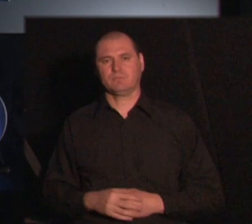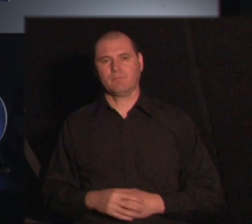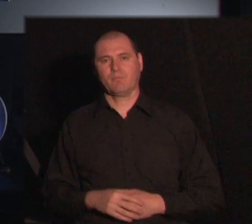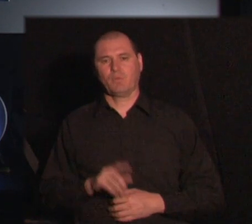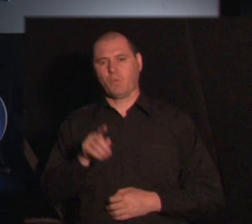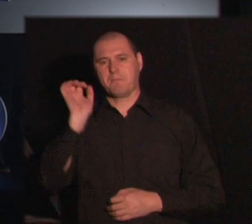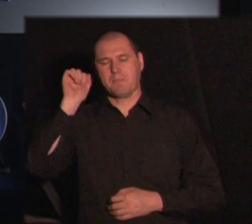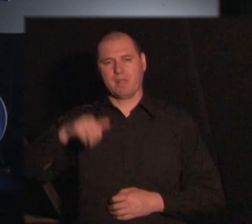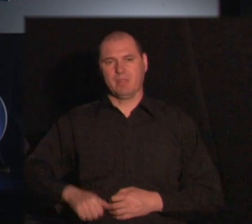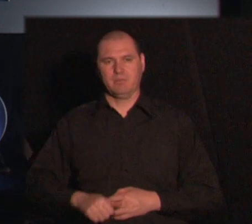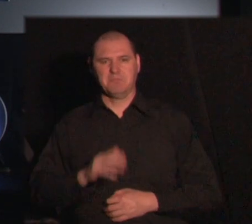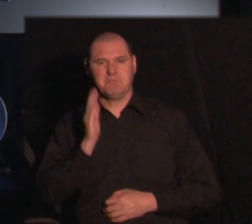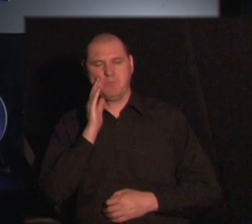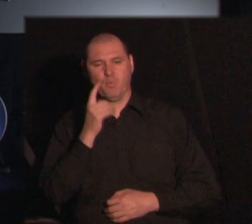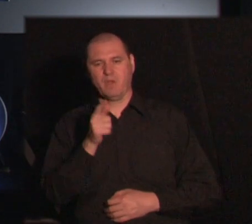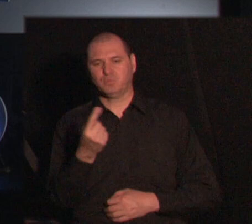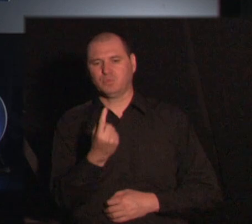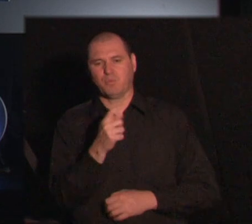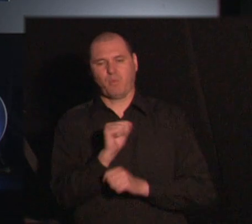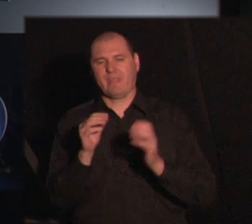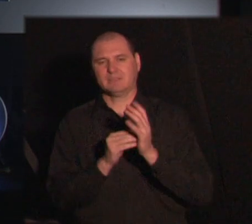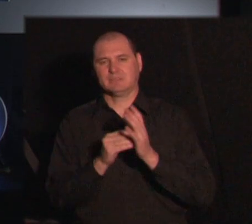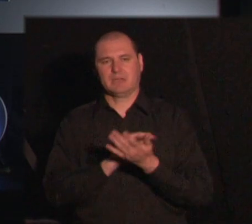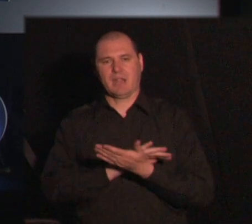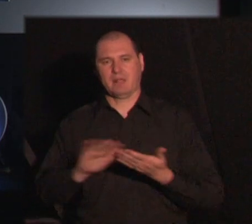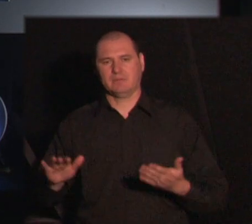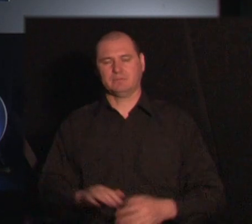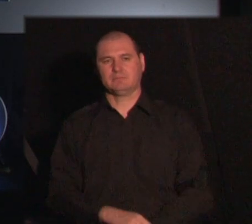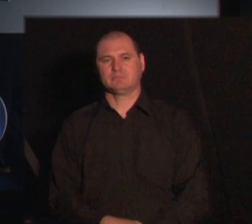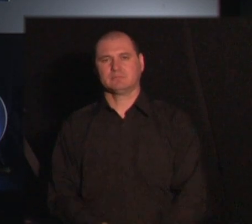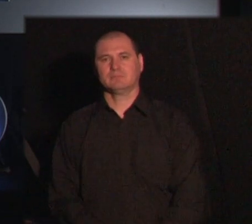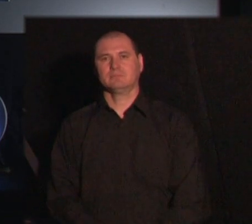no tiene padre o no tiene madre o está solo, no va a poder hacer todas esas cosas.